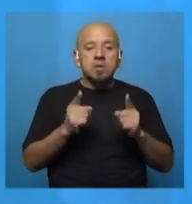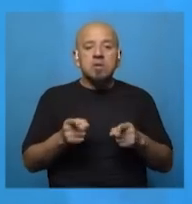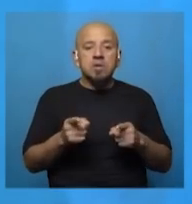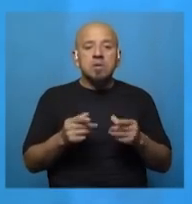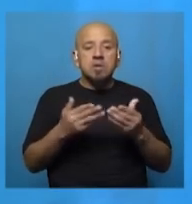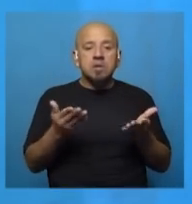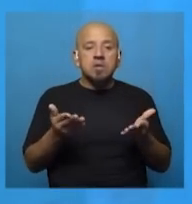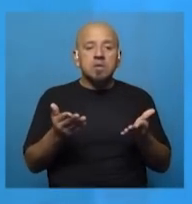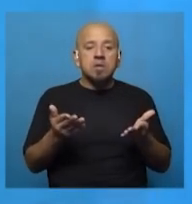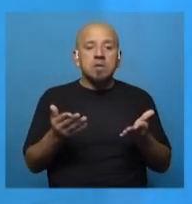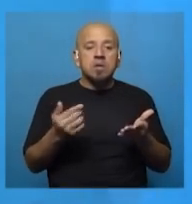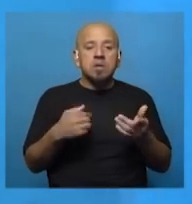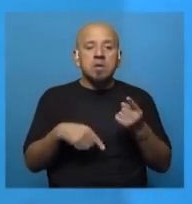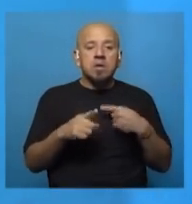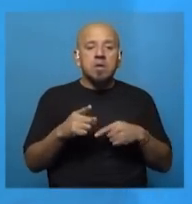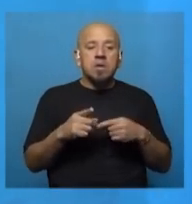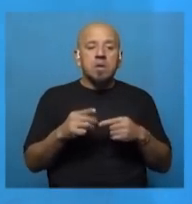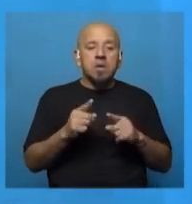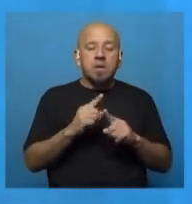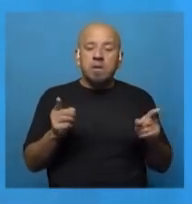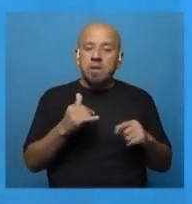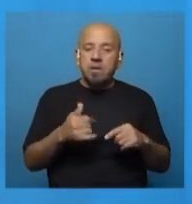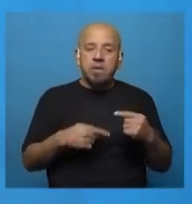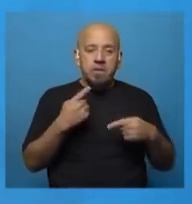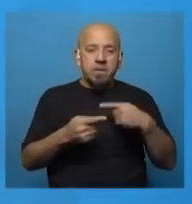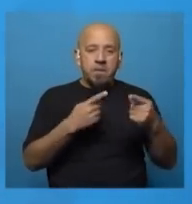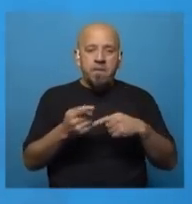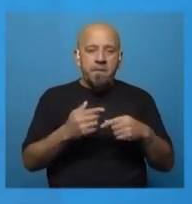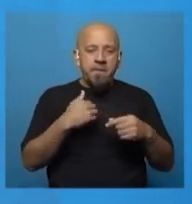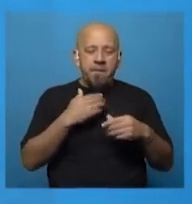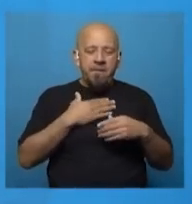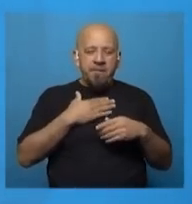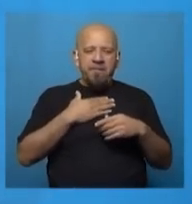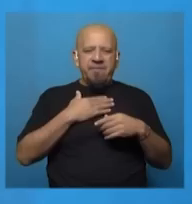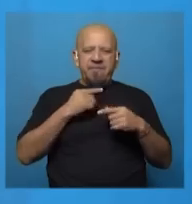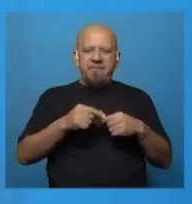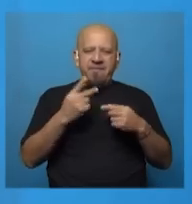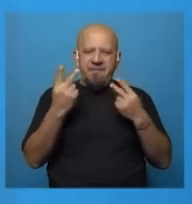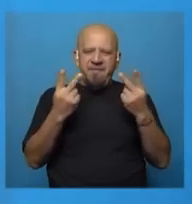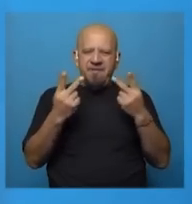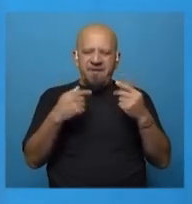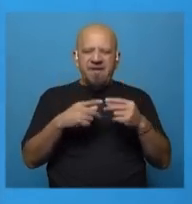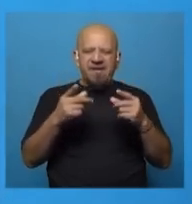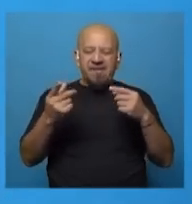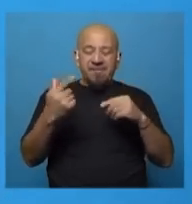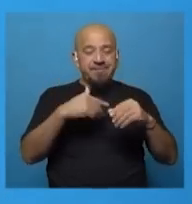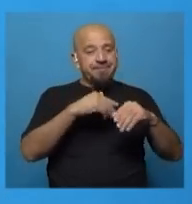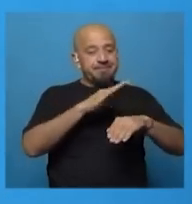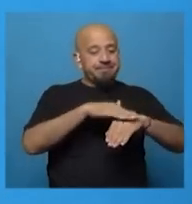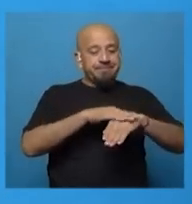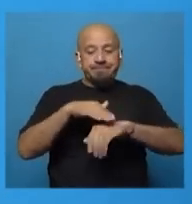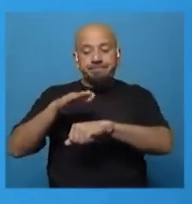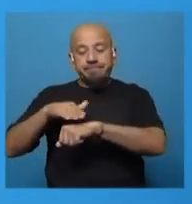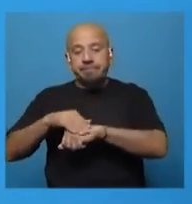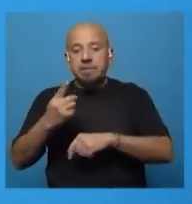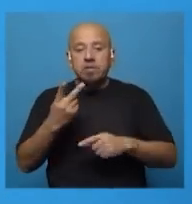mérito propio digamos no deberían continuar en sus cargos para nosotros sí las dos cúpulas políticas en los dos